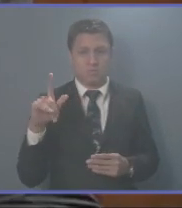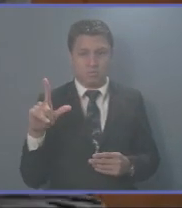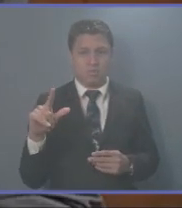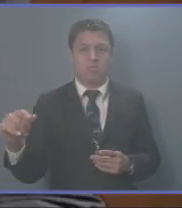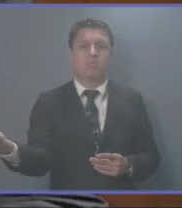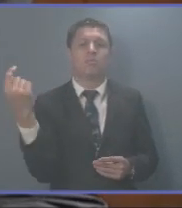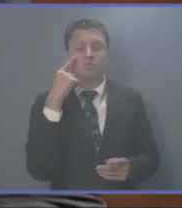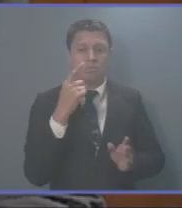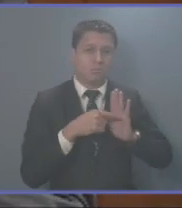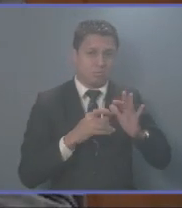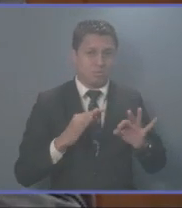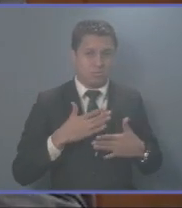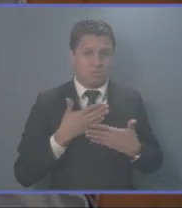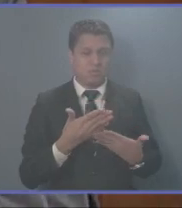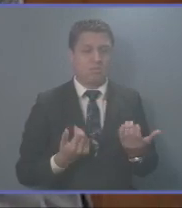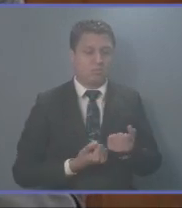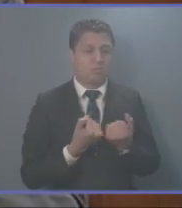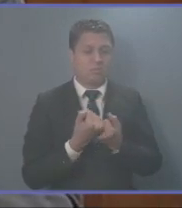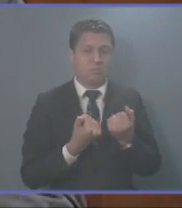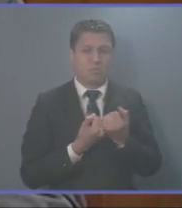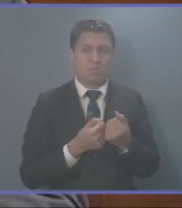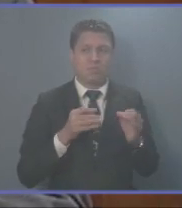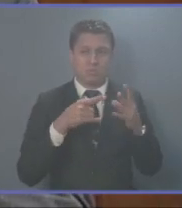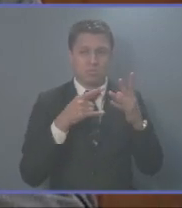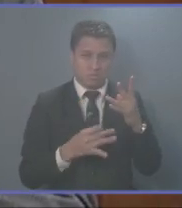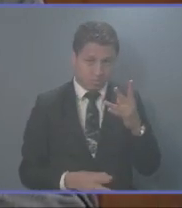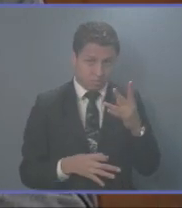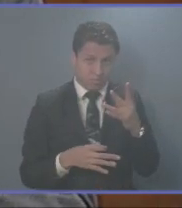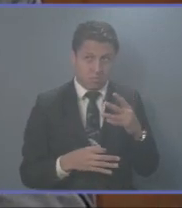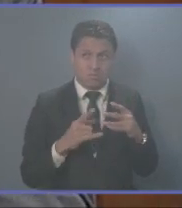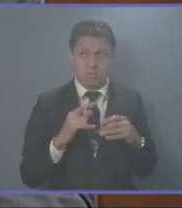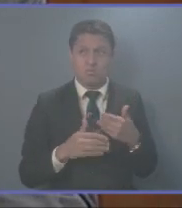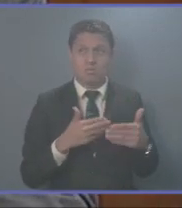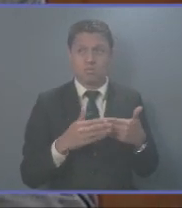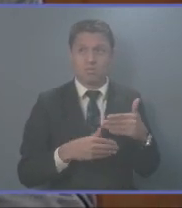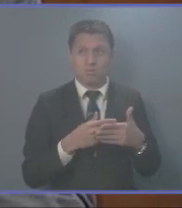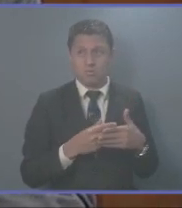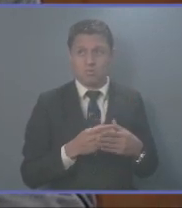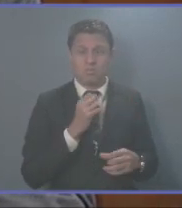se pretende dotar de las herramientas legales para